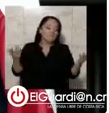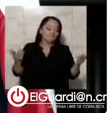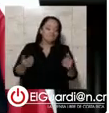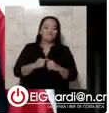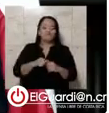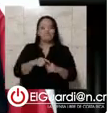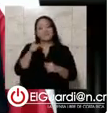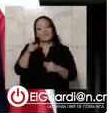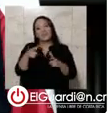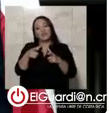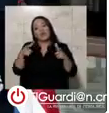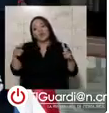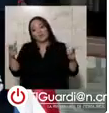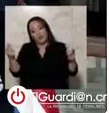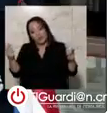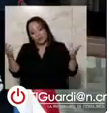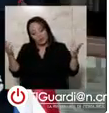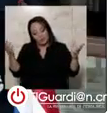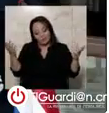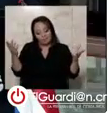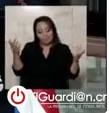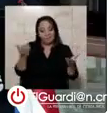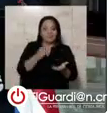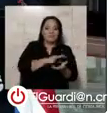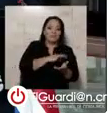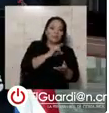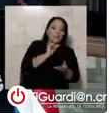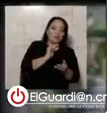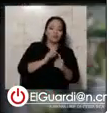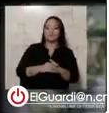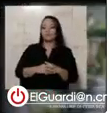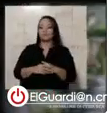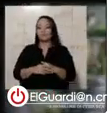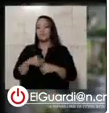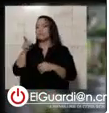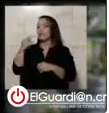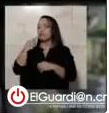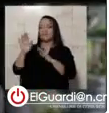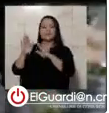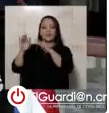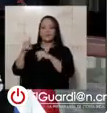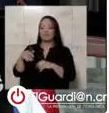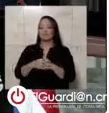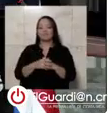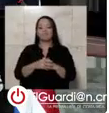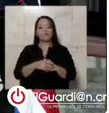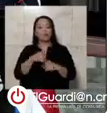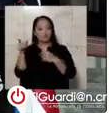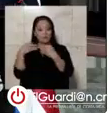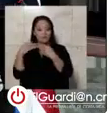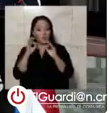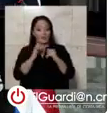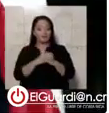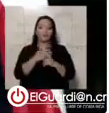un progreso pequeño. No sé, don Nogui, si tiene... Lo ha dicho usted de manera excelente, señor presidente. Usted me lo explicó bien.